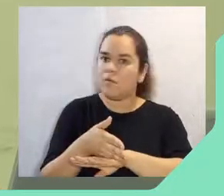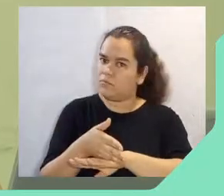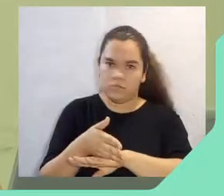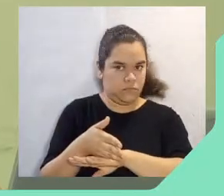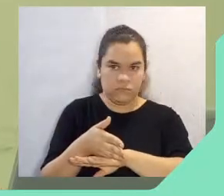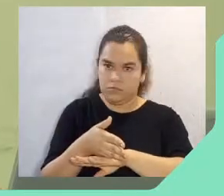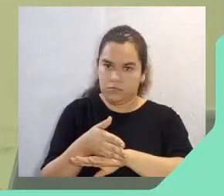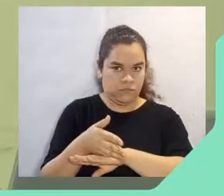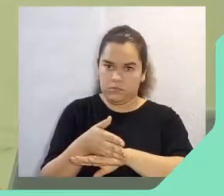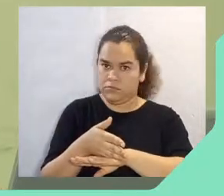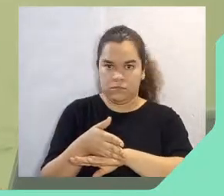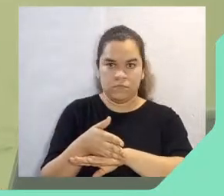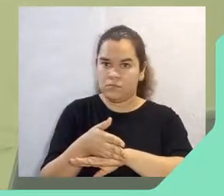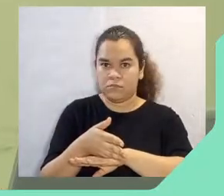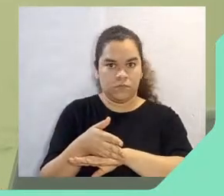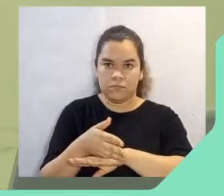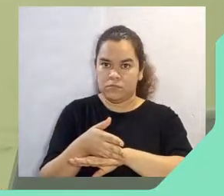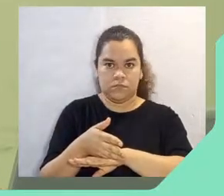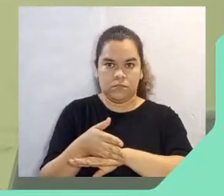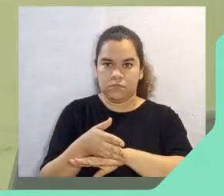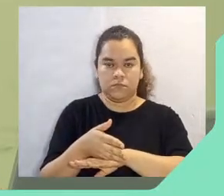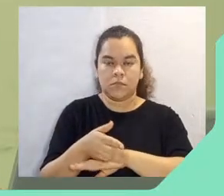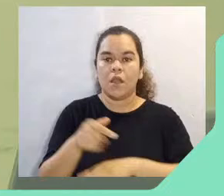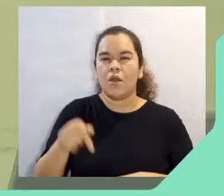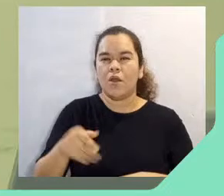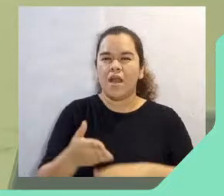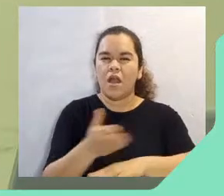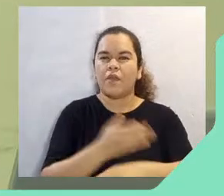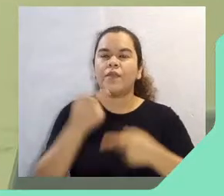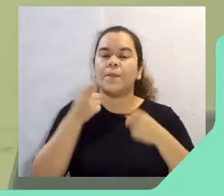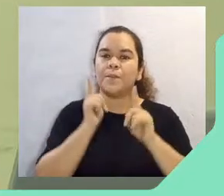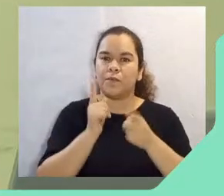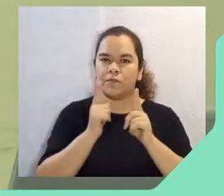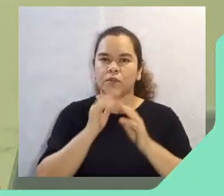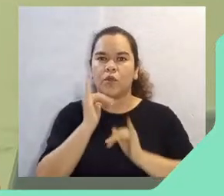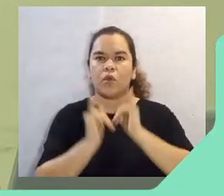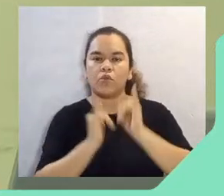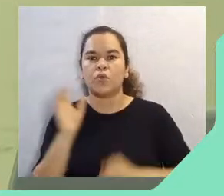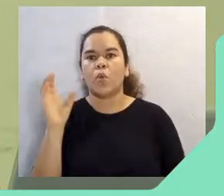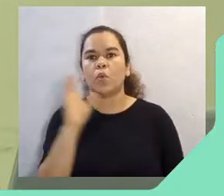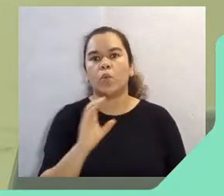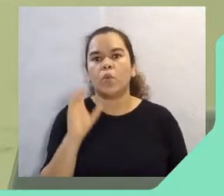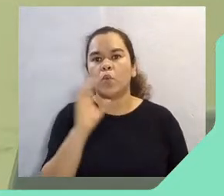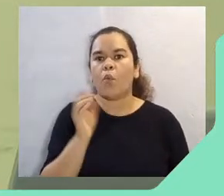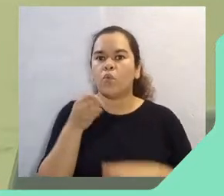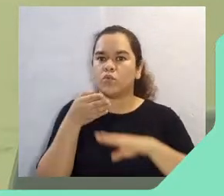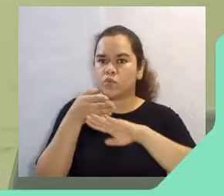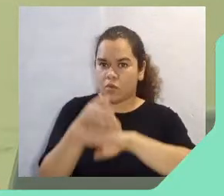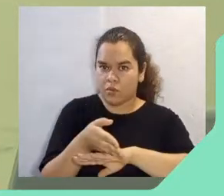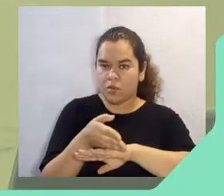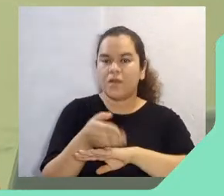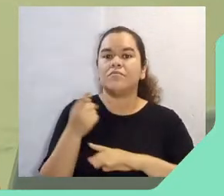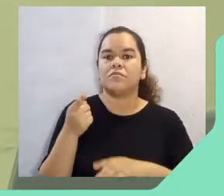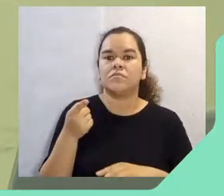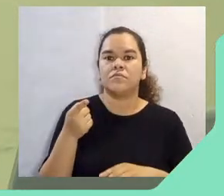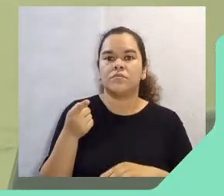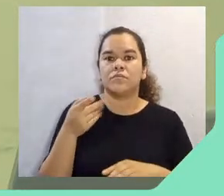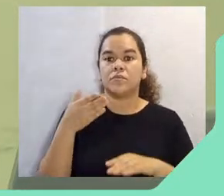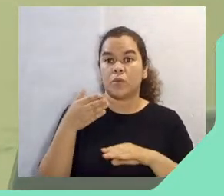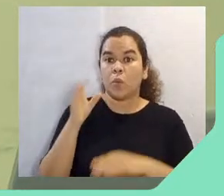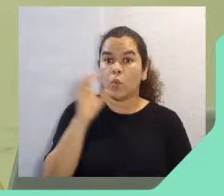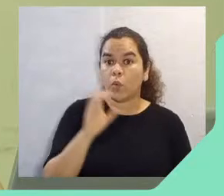tal. Hoy las profesoras y los profesores les hablaban de cursos de ambientación para la FACENA. Estos cursos no